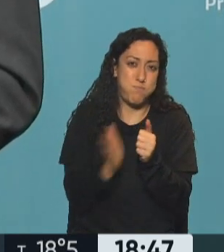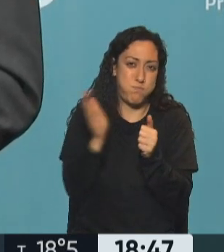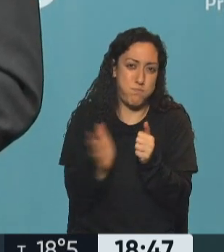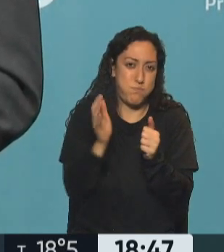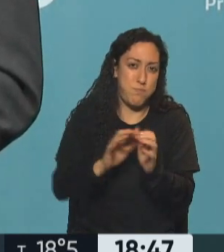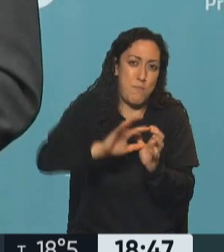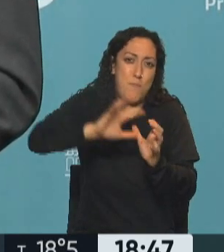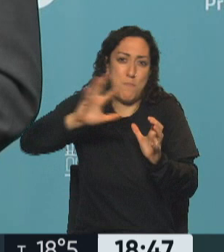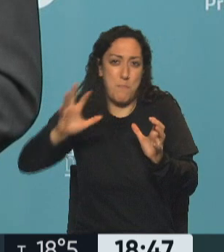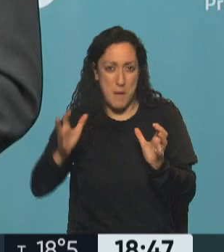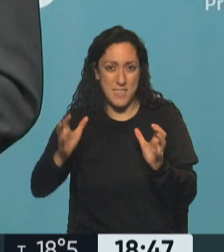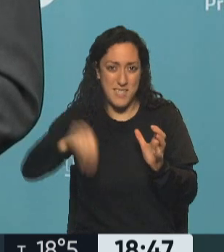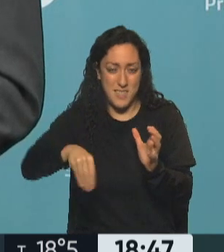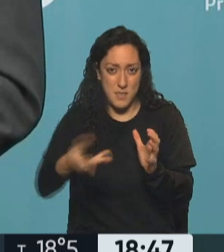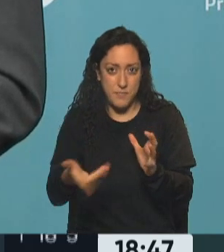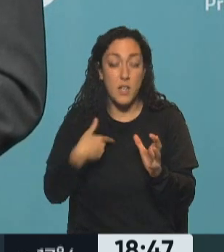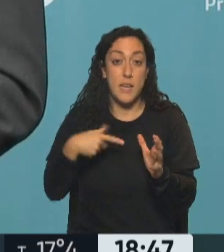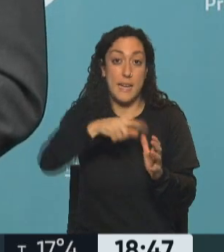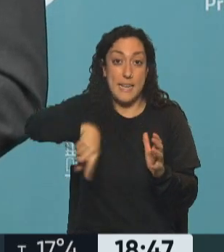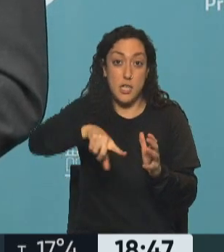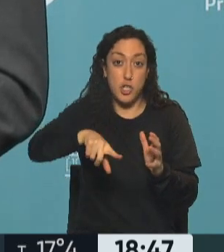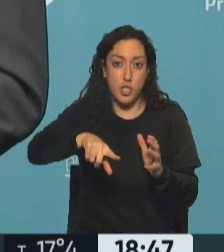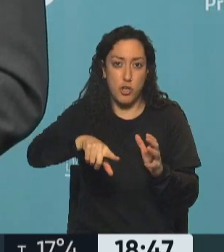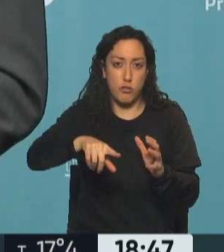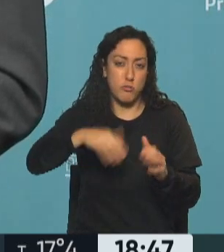parece que tienen ellas un campo enorme de crecimiento internacional también.